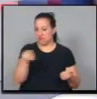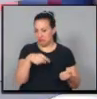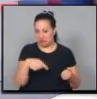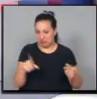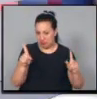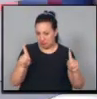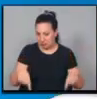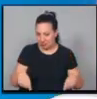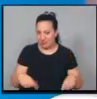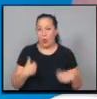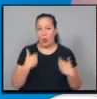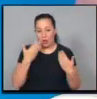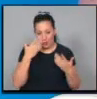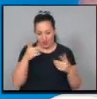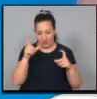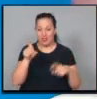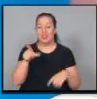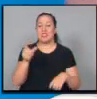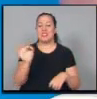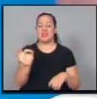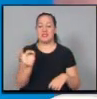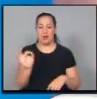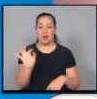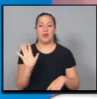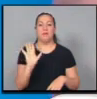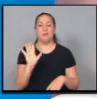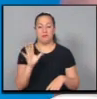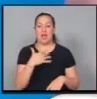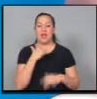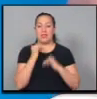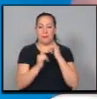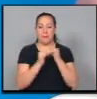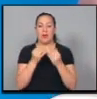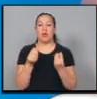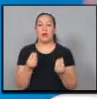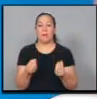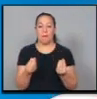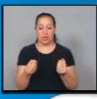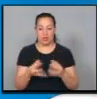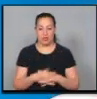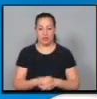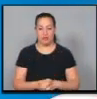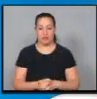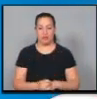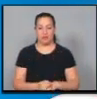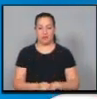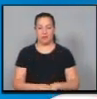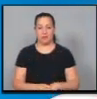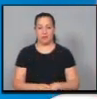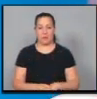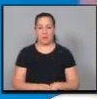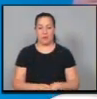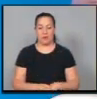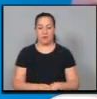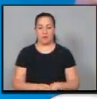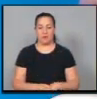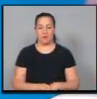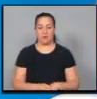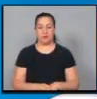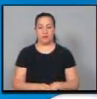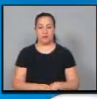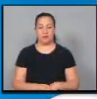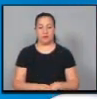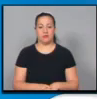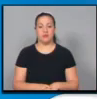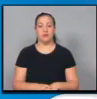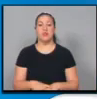no les muestre la primera foto ya se van a saber de quién hablo. Pero bueno, les voy a explicar por qué. Lo interesante es por qué, digamos, ¿no? La primera foto es esta.